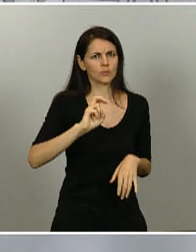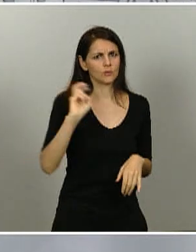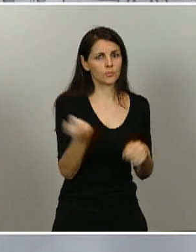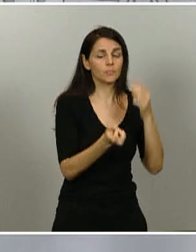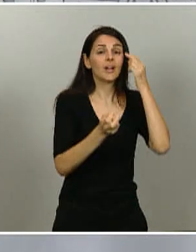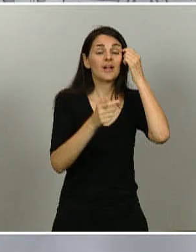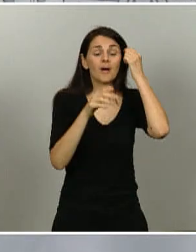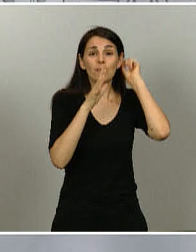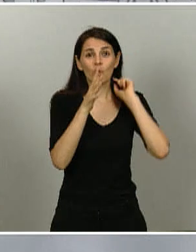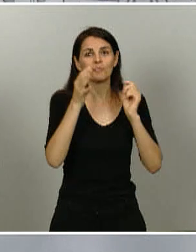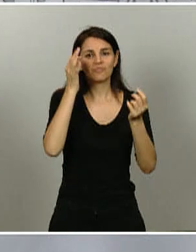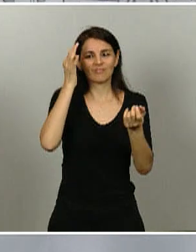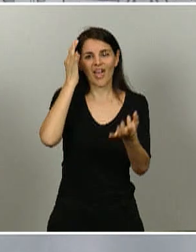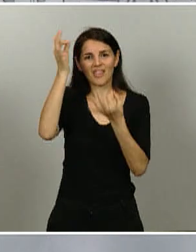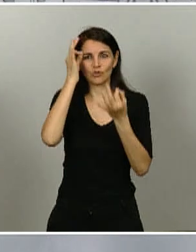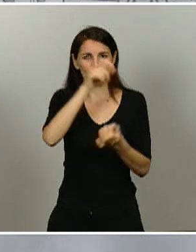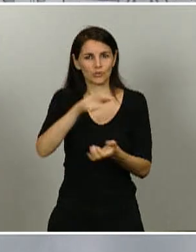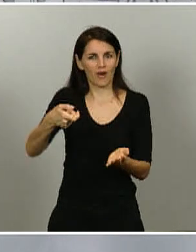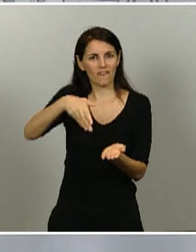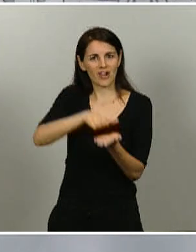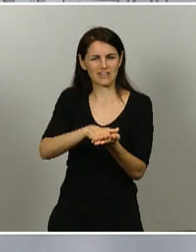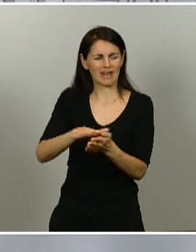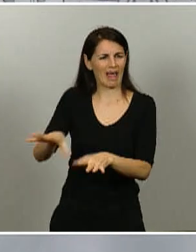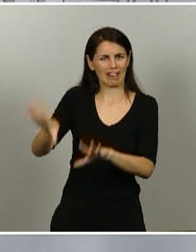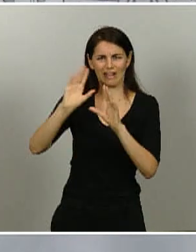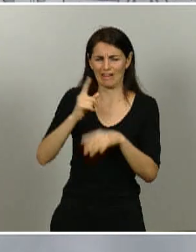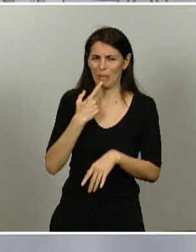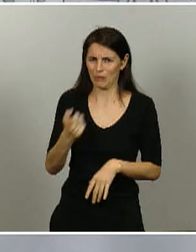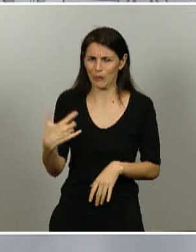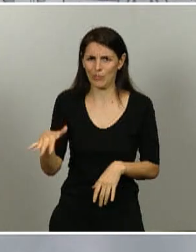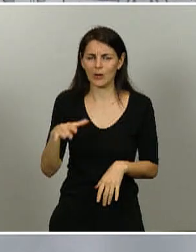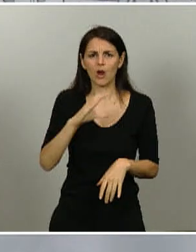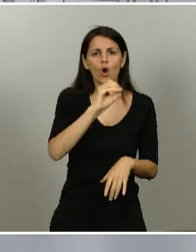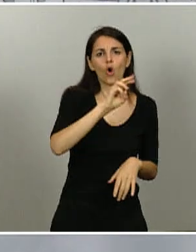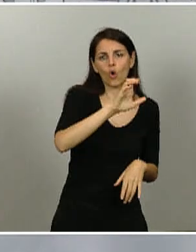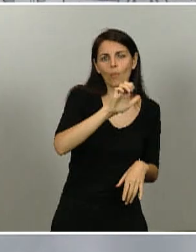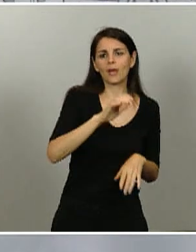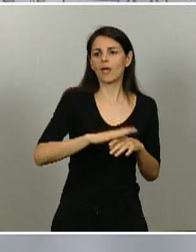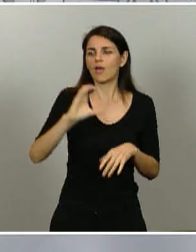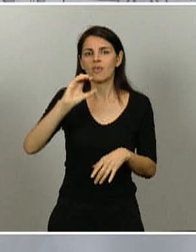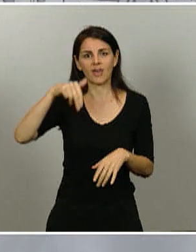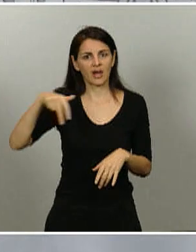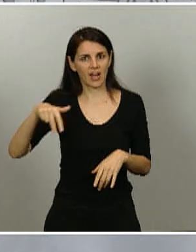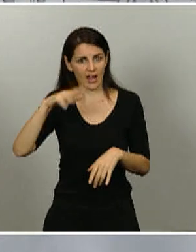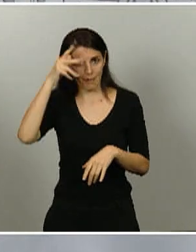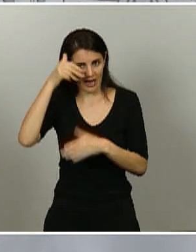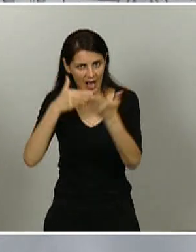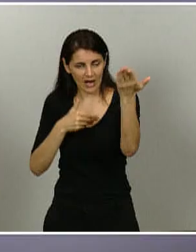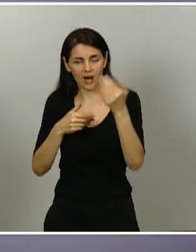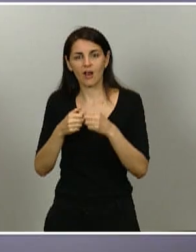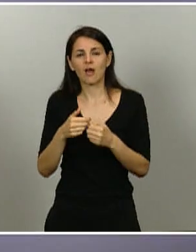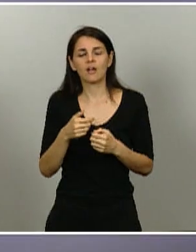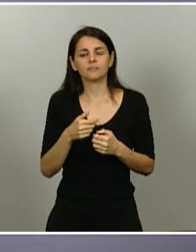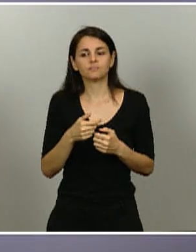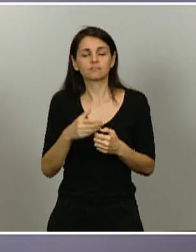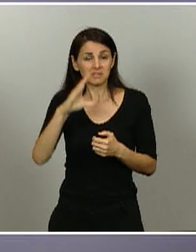de los fallecidos, la cadena COPE, por ejemplo, también la CNN americana. La CNN está preguntando en este